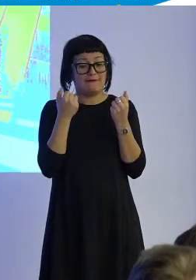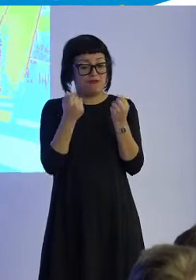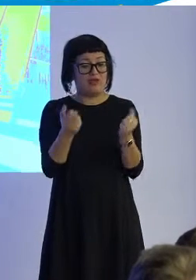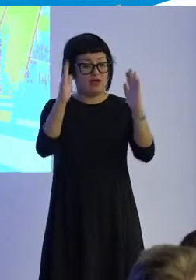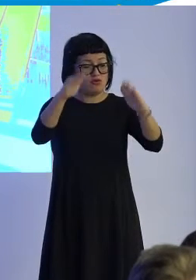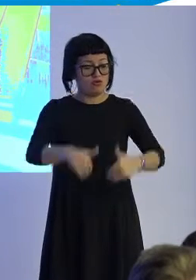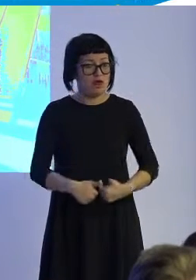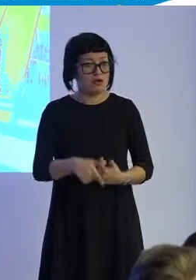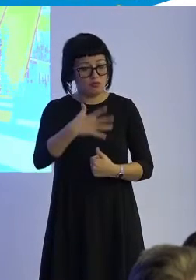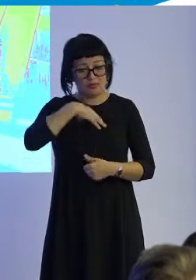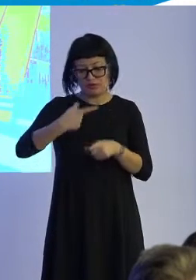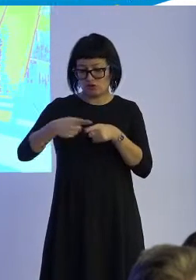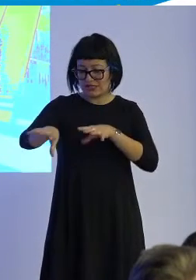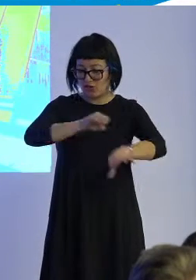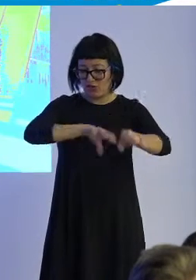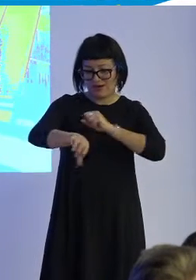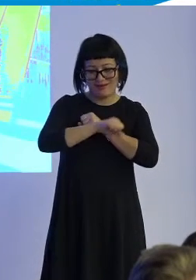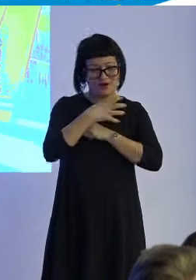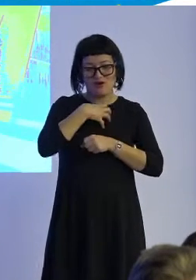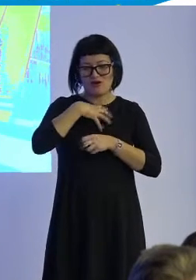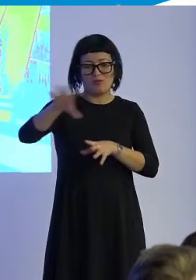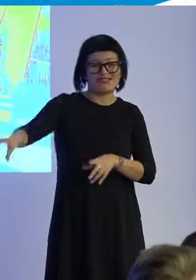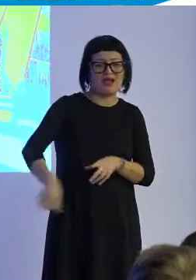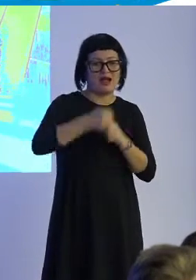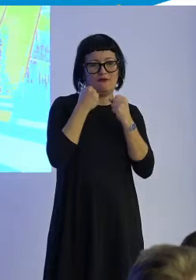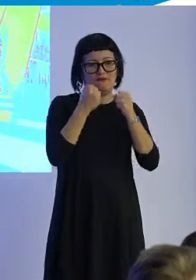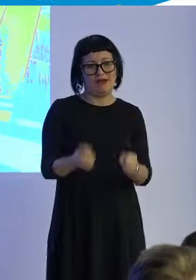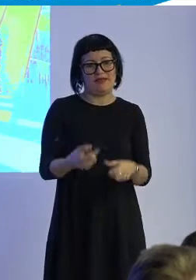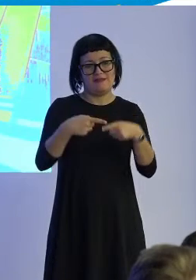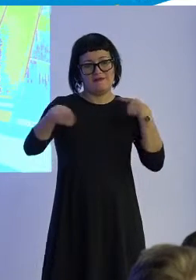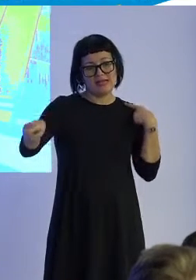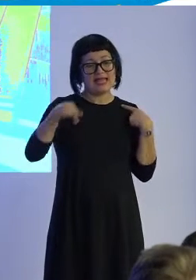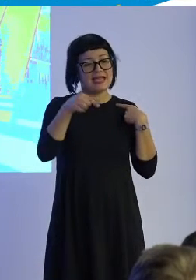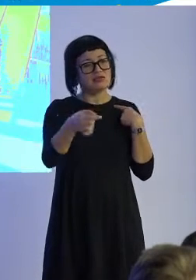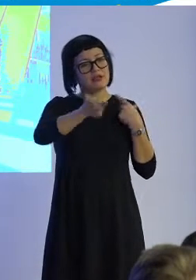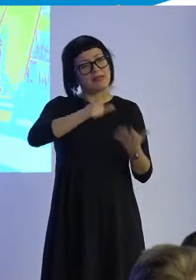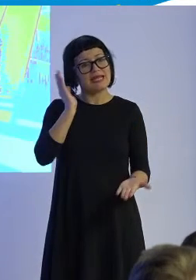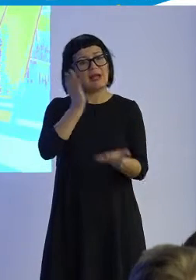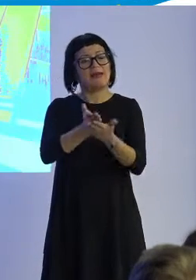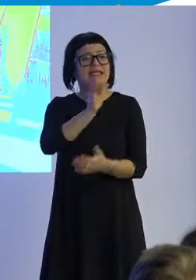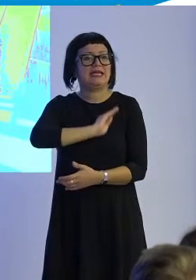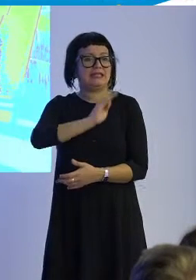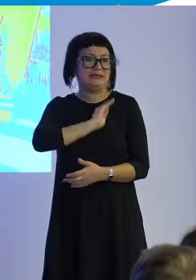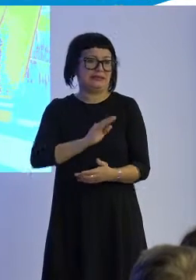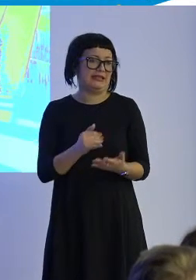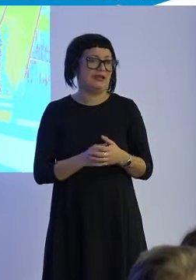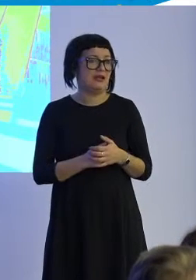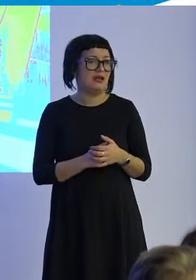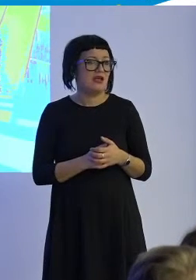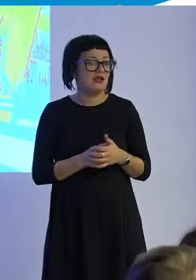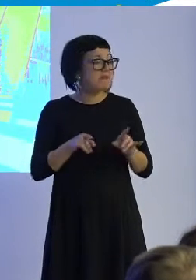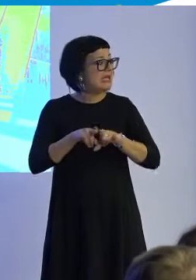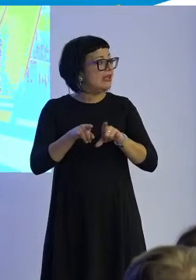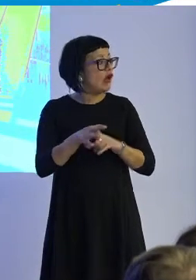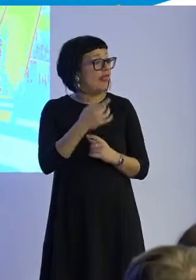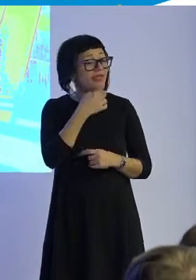existe. Puedes coger algo, pero no puedes agarrarlo. Entonces, toda esa parte de retorno también es bastante crítico. Esto es lo que os